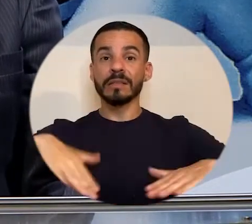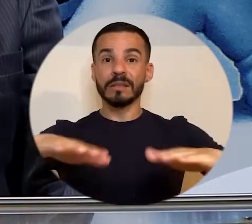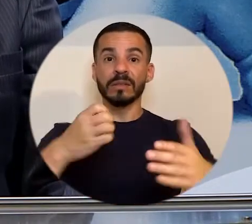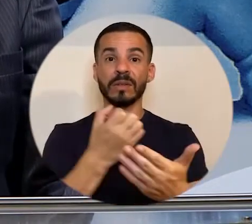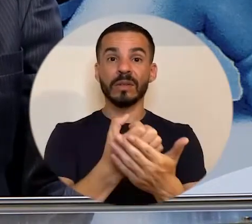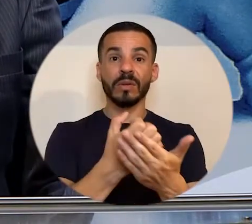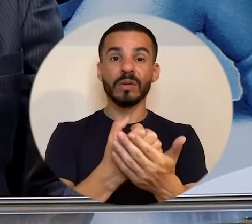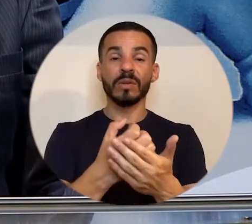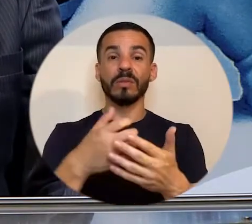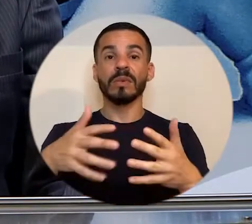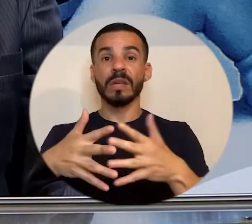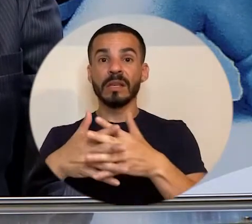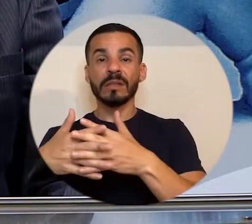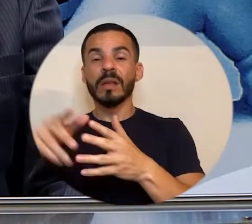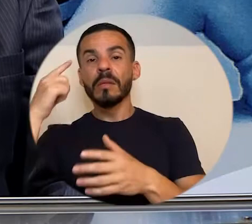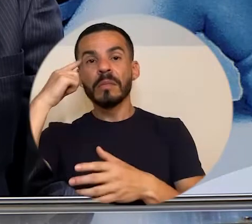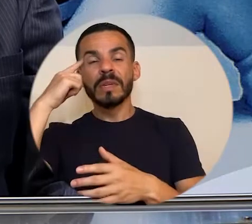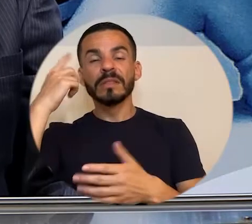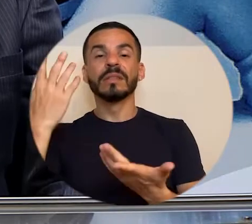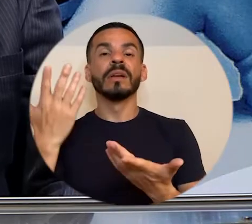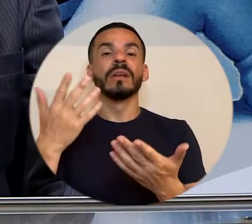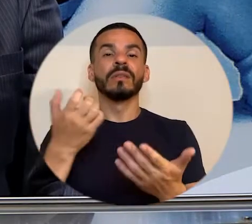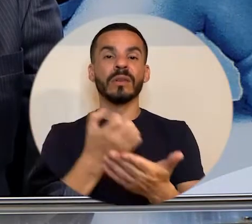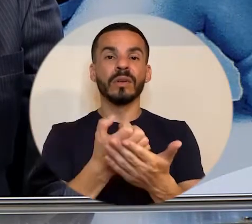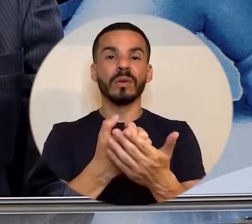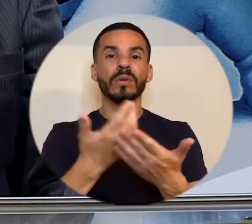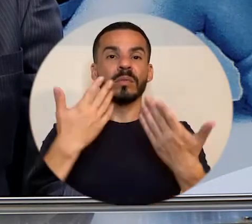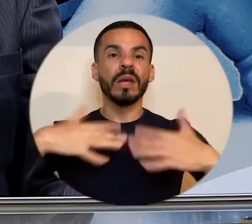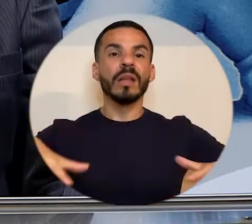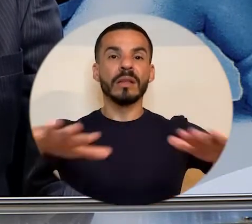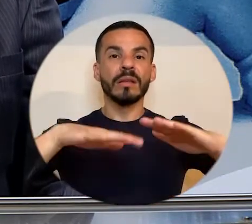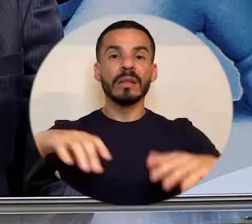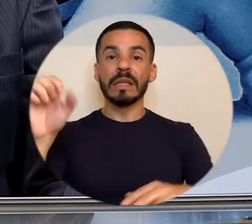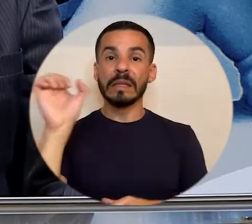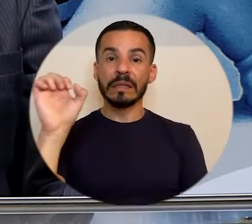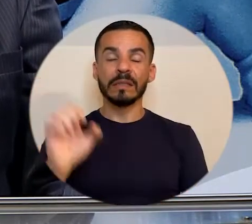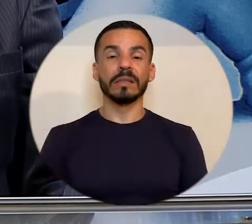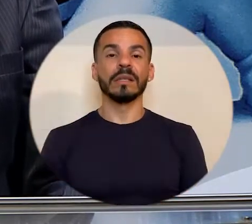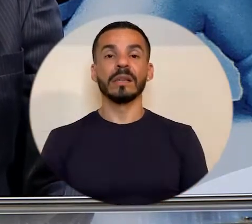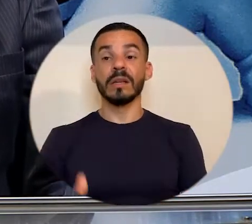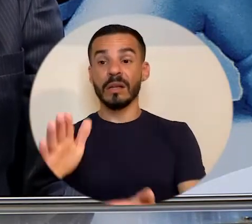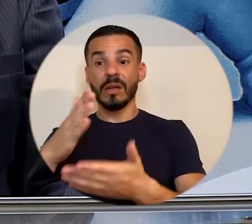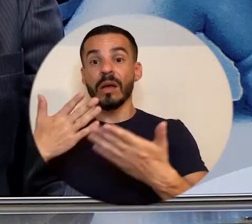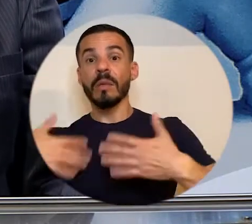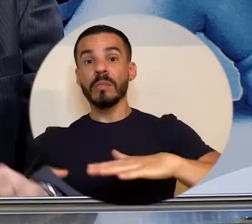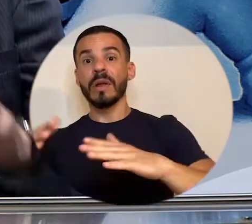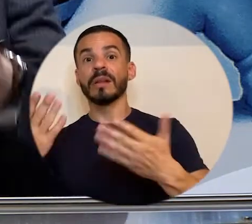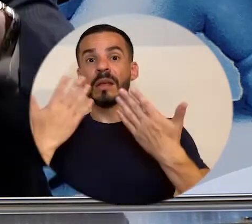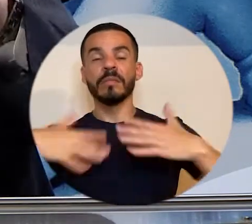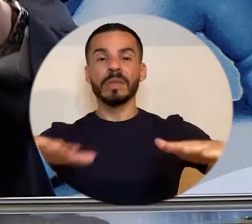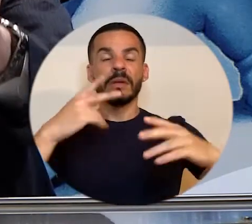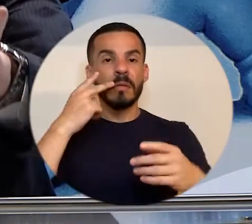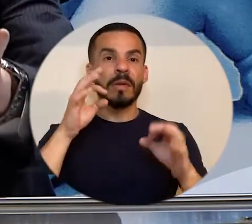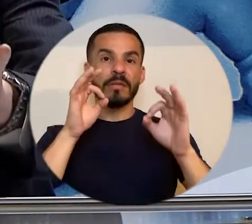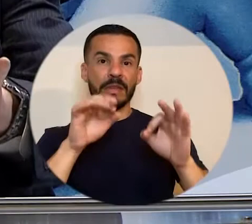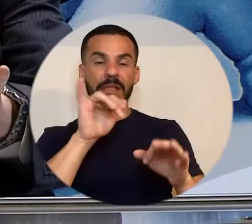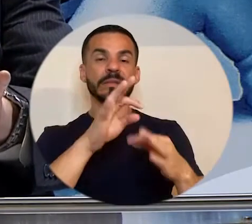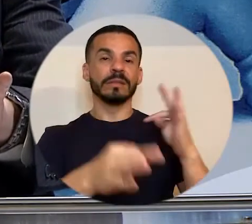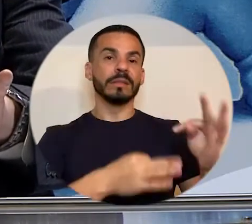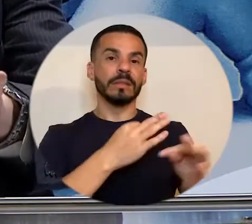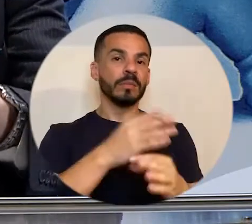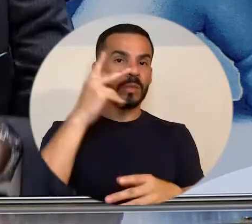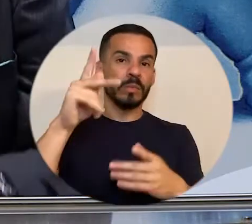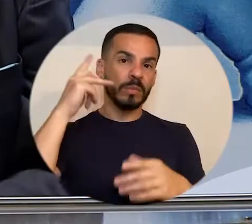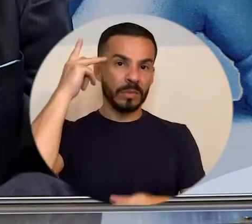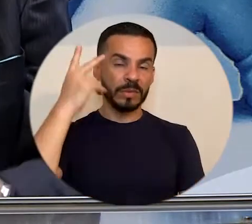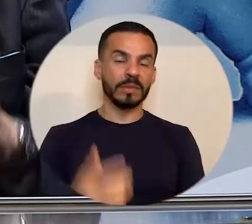de la economía norteamericana que están pensando en la economía sostenible, economía energética, y un sector ambientalista que ve con buenos ojos ese tipo